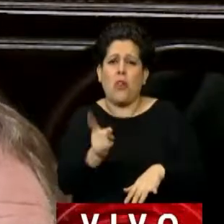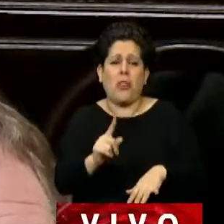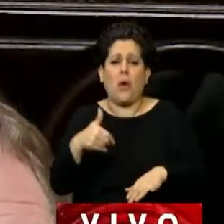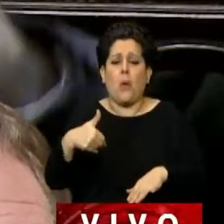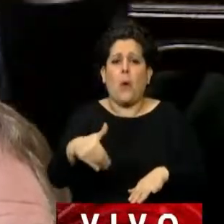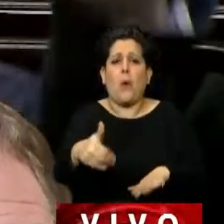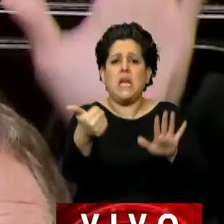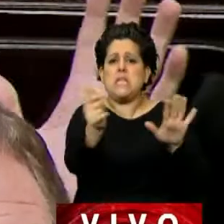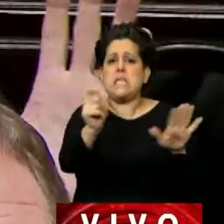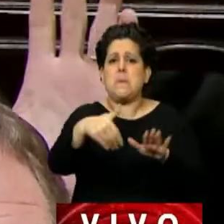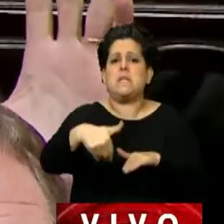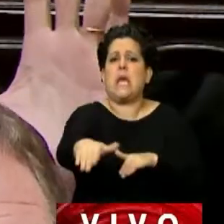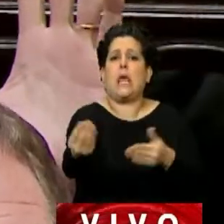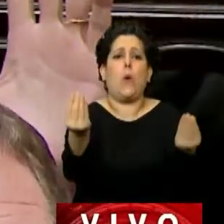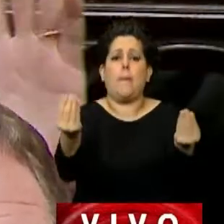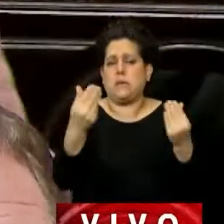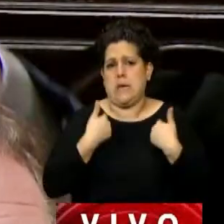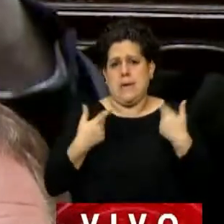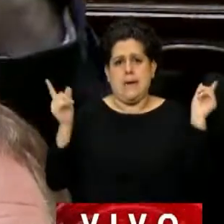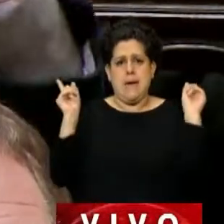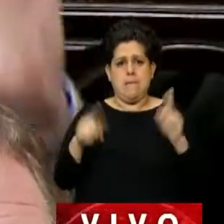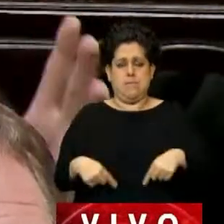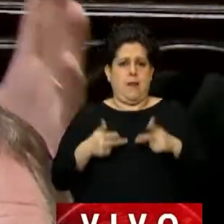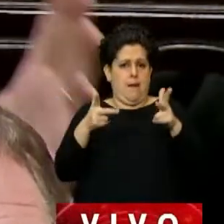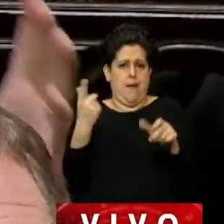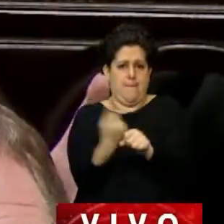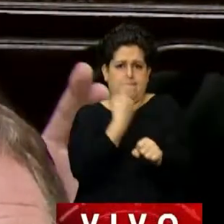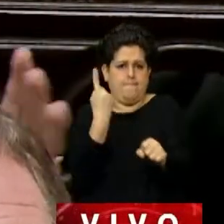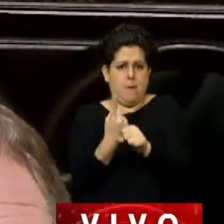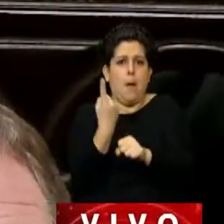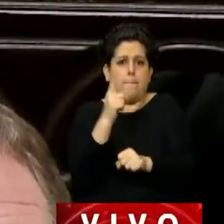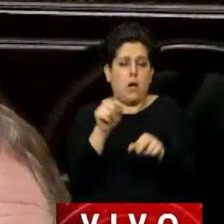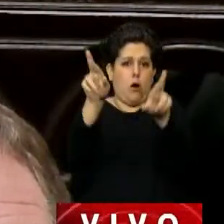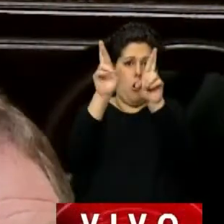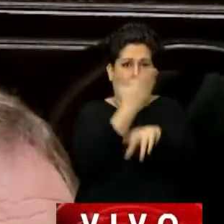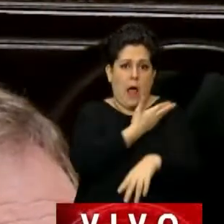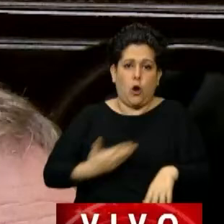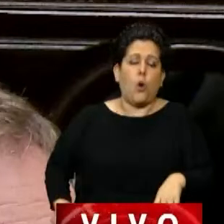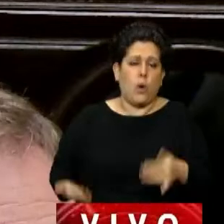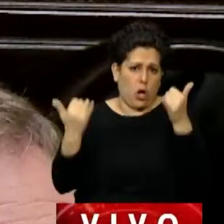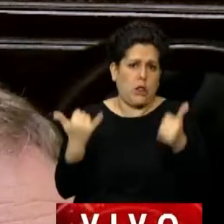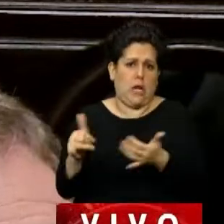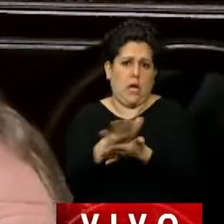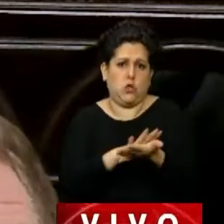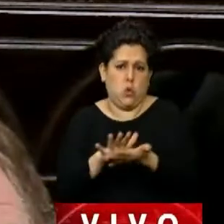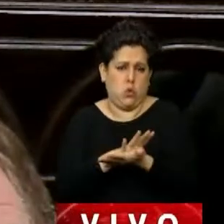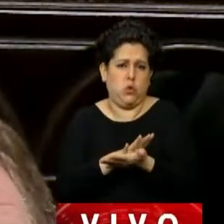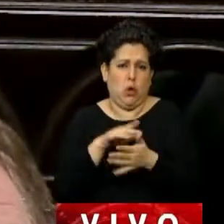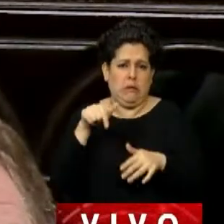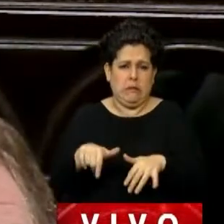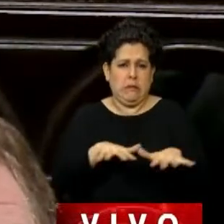en los próximos 6 meses porque no lo sé. Ojalá el gobierno encuentre la salida a este rompecabezas que